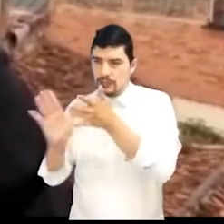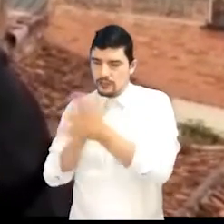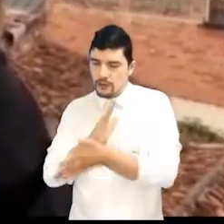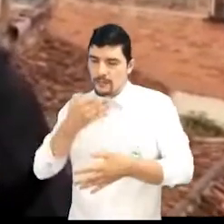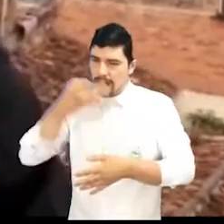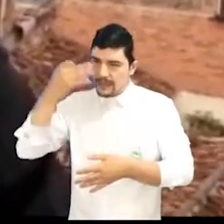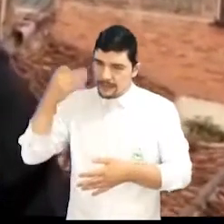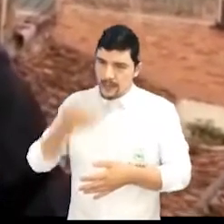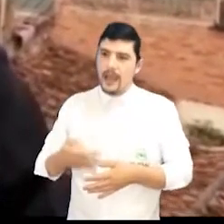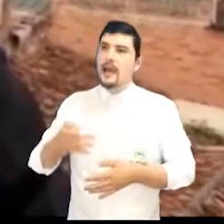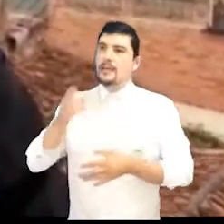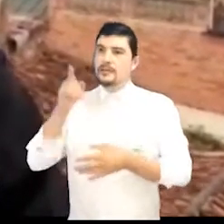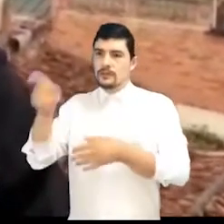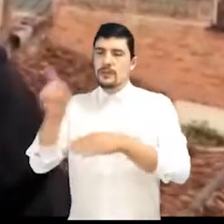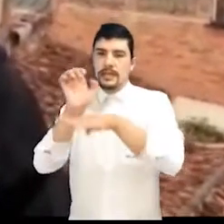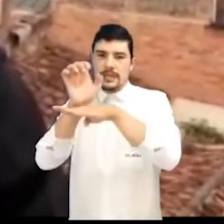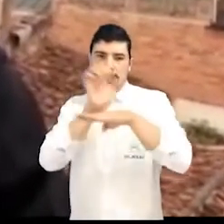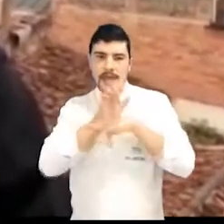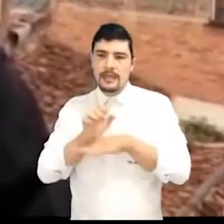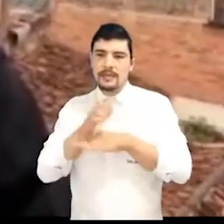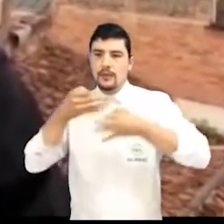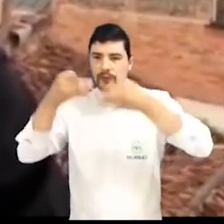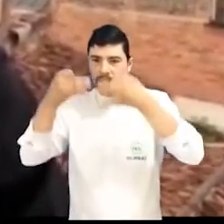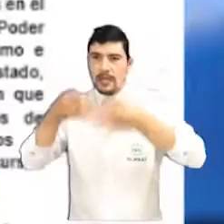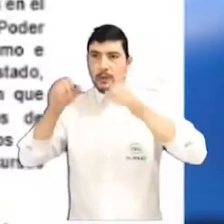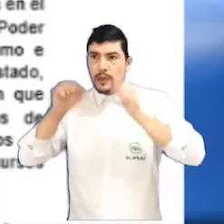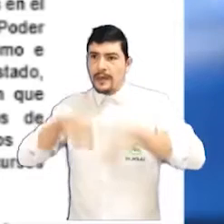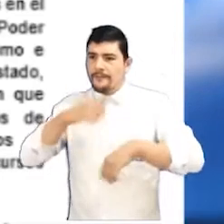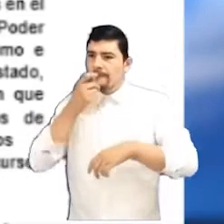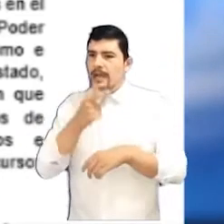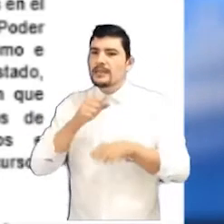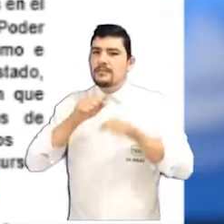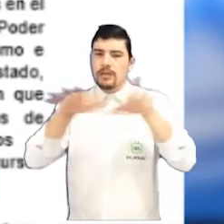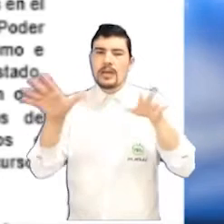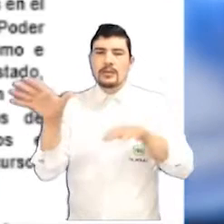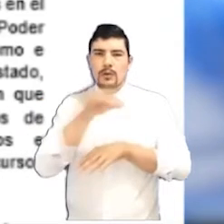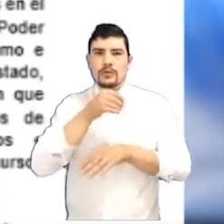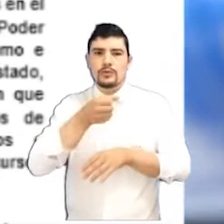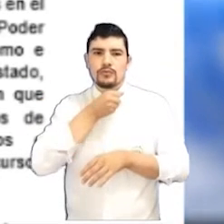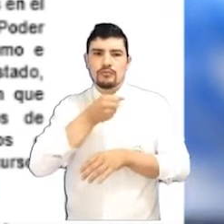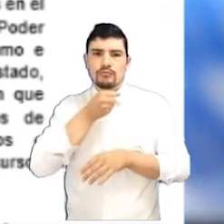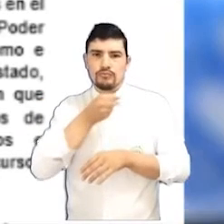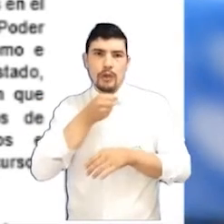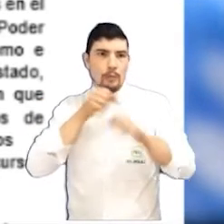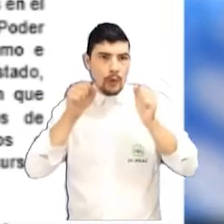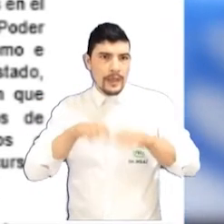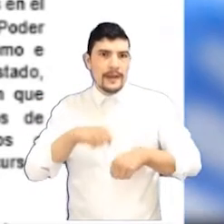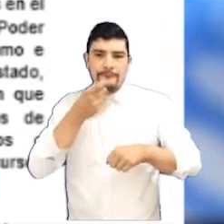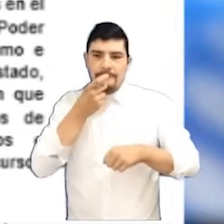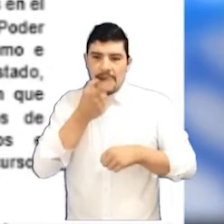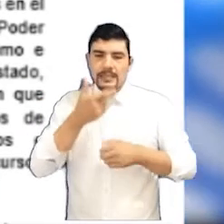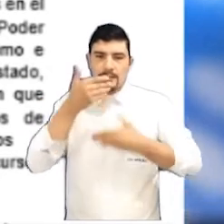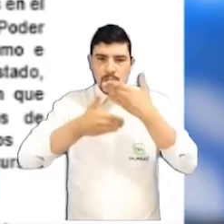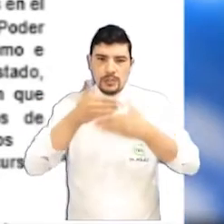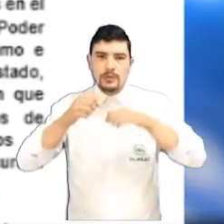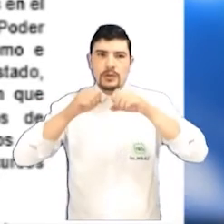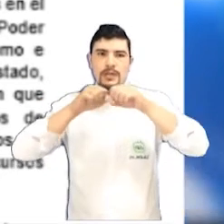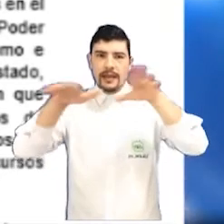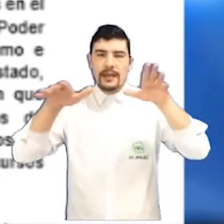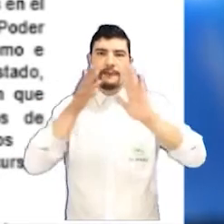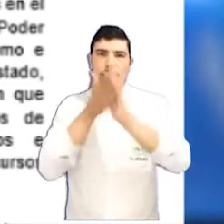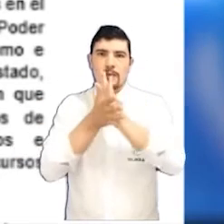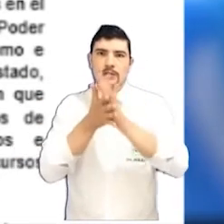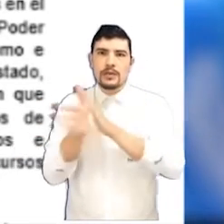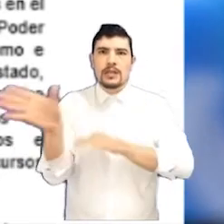hacer eco y no generar ningún tema de pánico piden también la asignación de pauta publicitaria por parte del estado